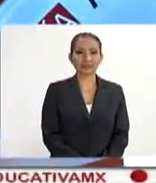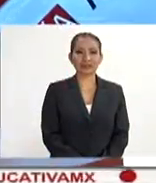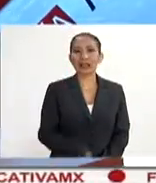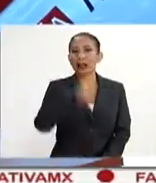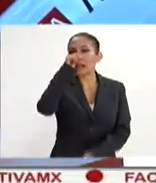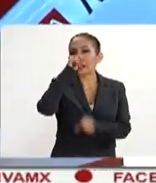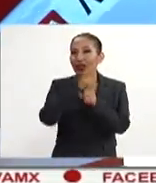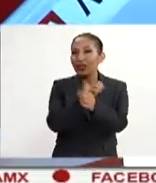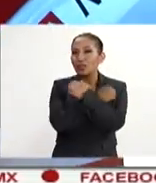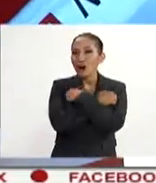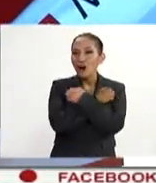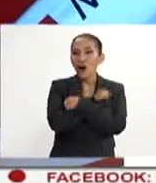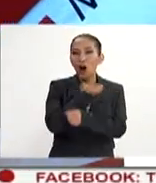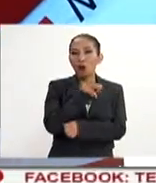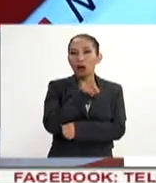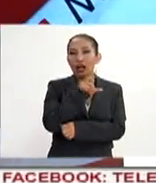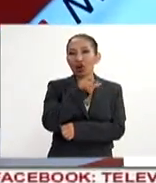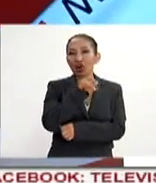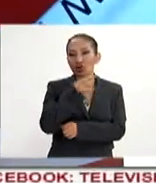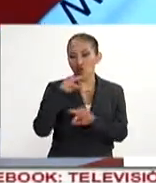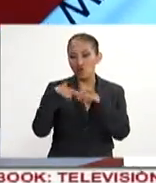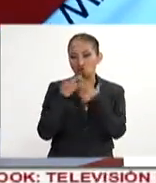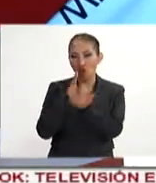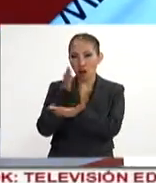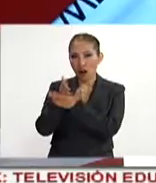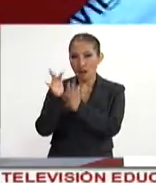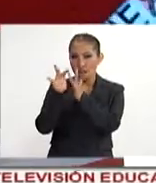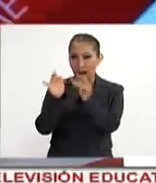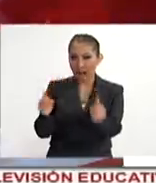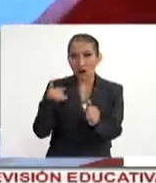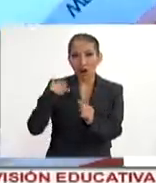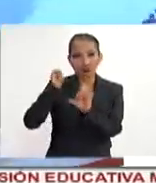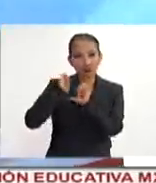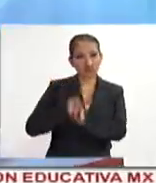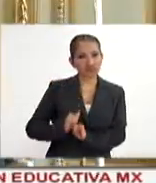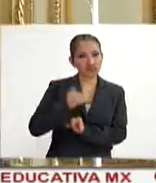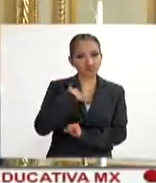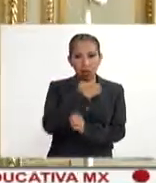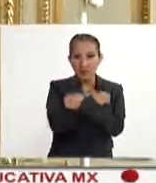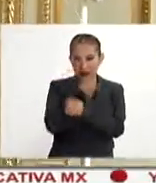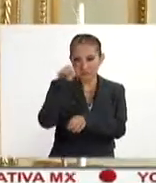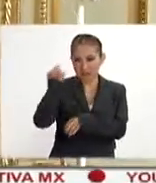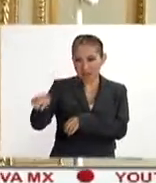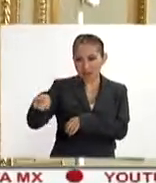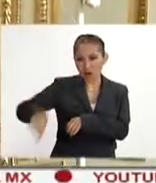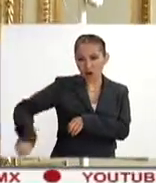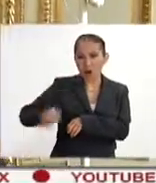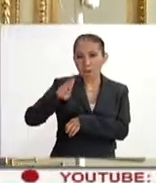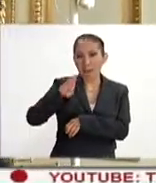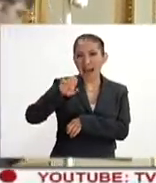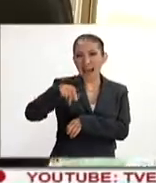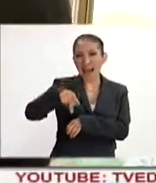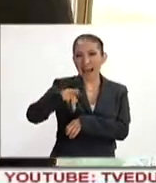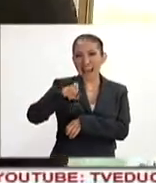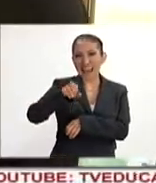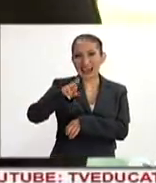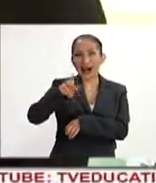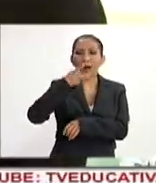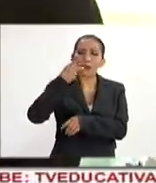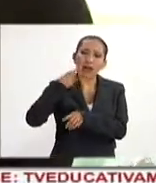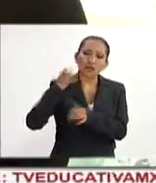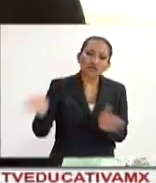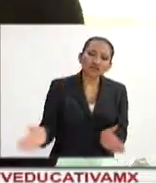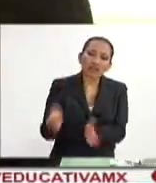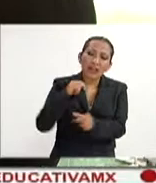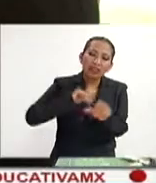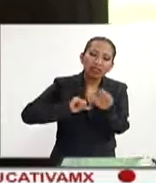El secretario de Educación Pública, Aurelio Nuño, se reunió en París, Francia, con el ministro de Educación de ese país, Jean-Michel Blanquer. Hablaron sobre el